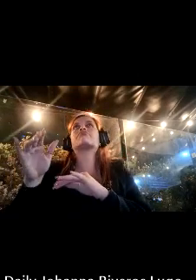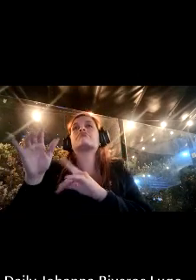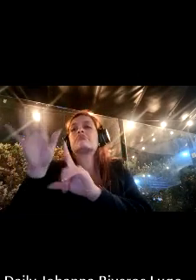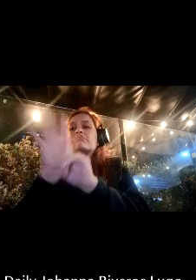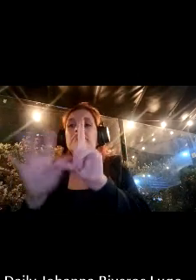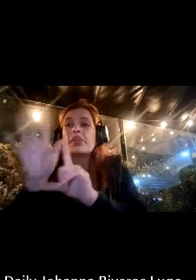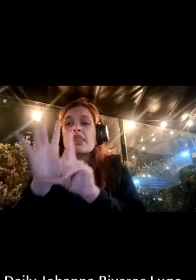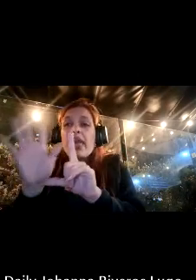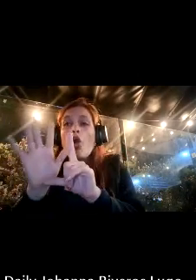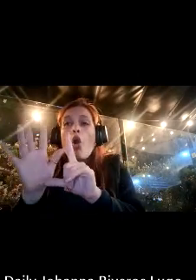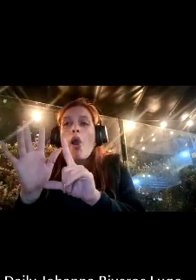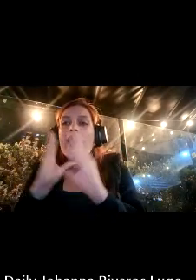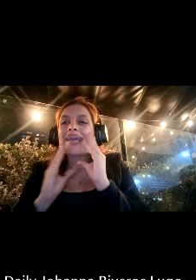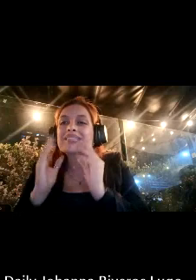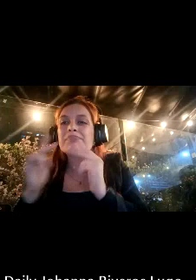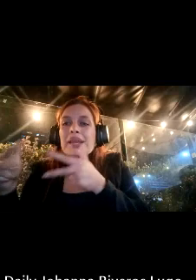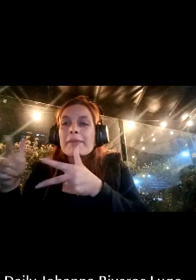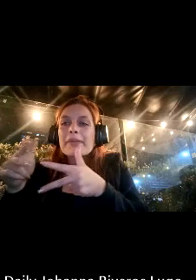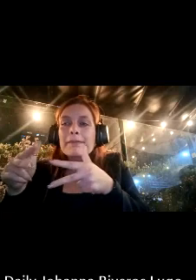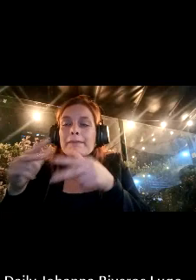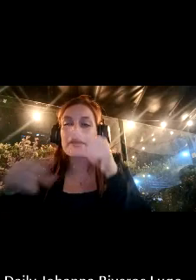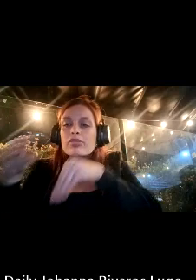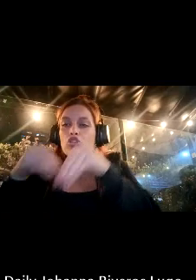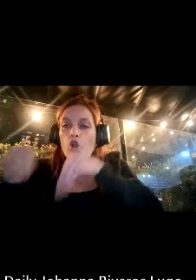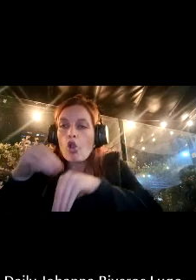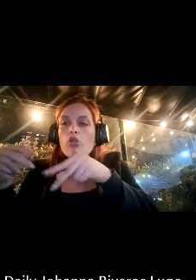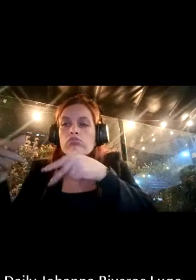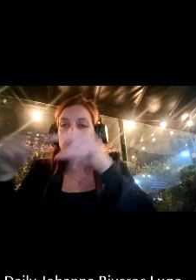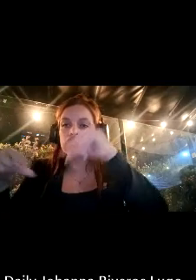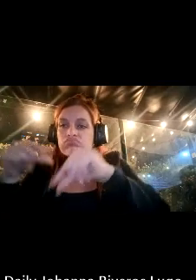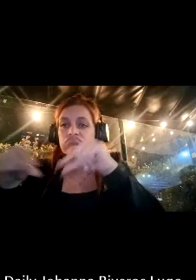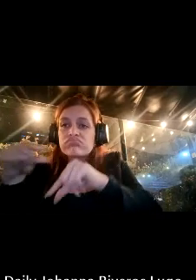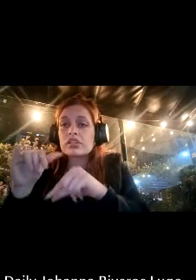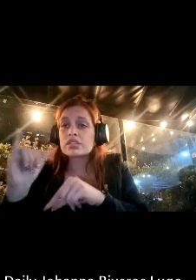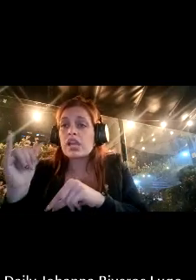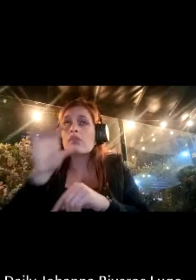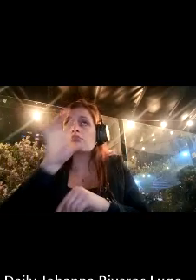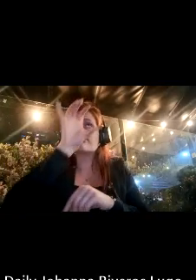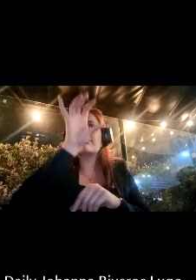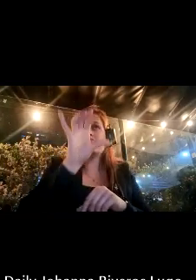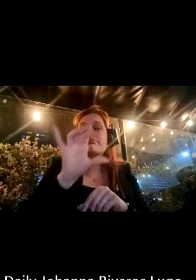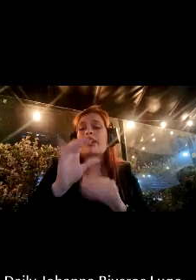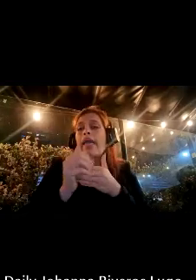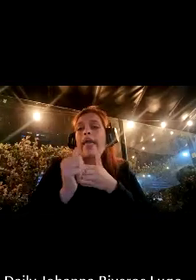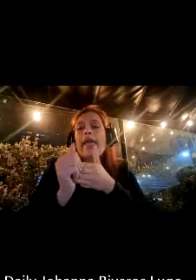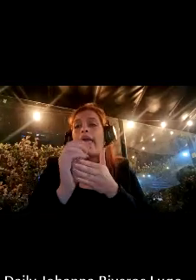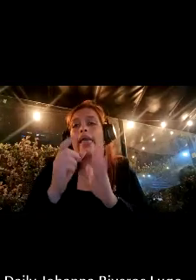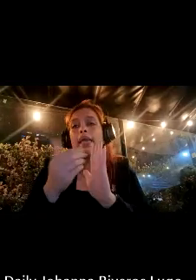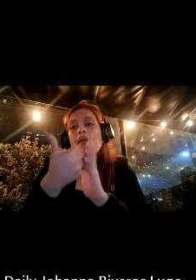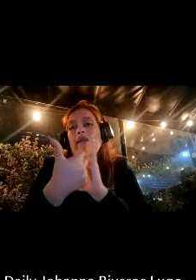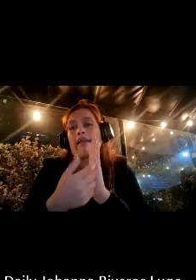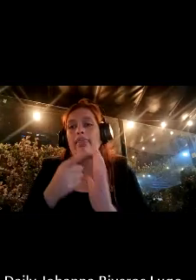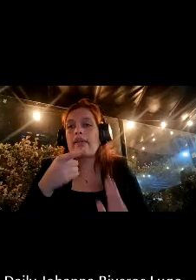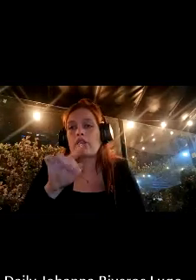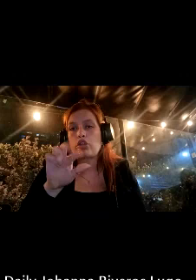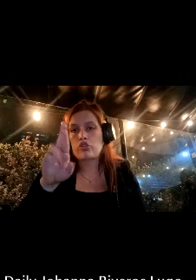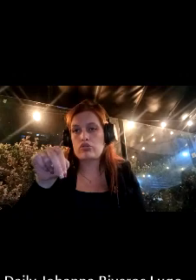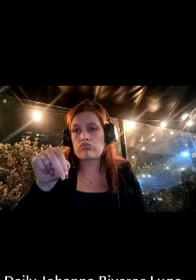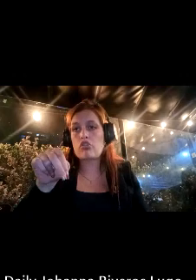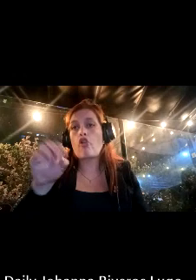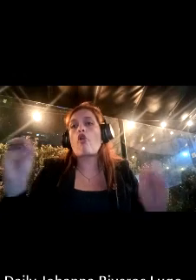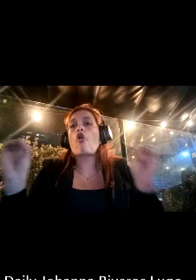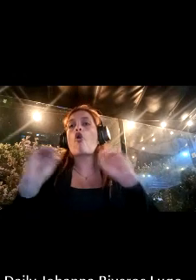un documento pues respondes estas preguntas, ¿listo? O también lo puedes hacer con subtítulos,